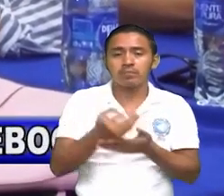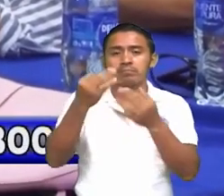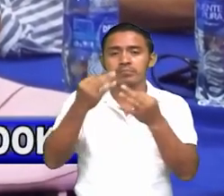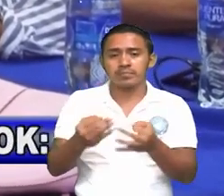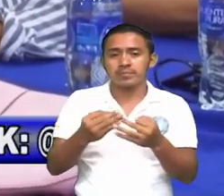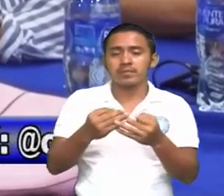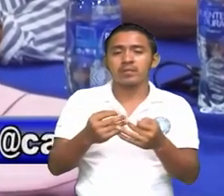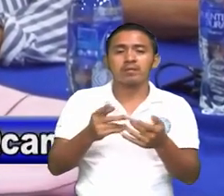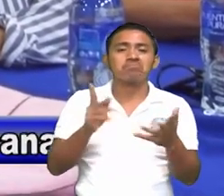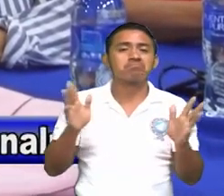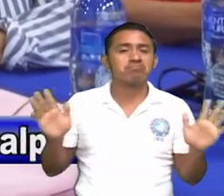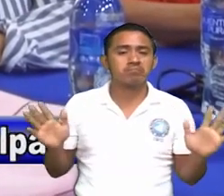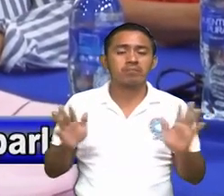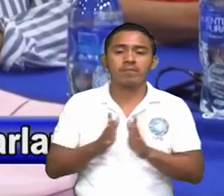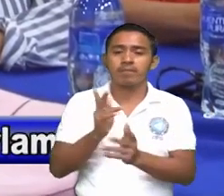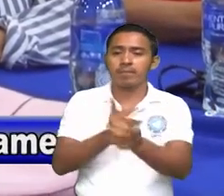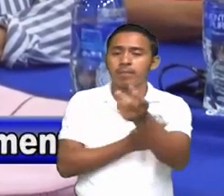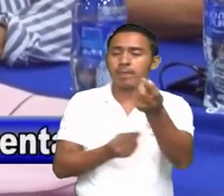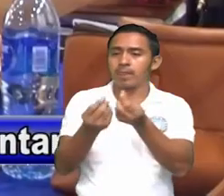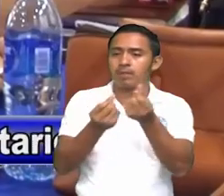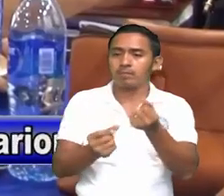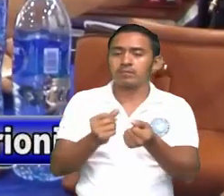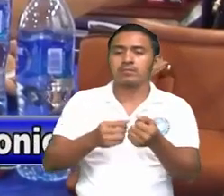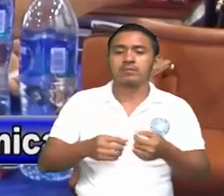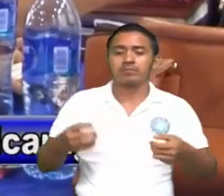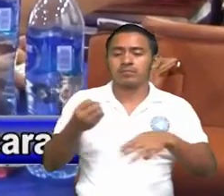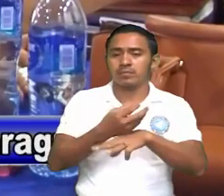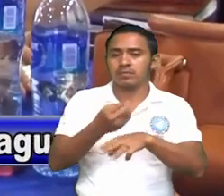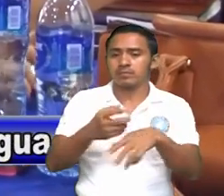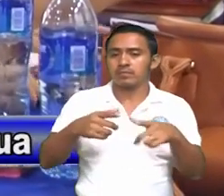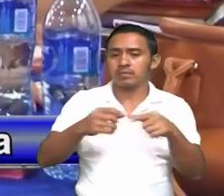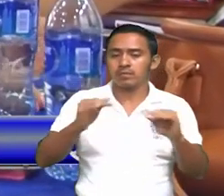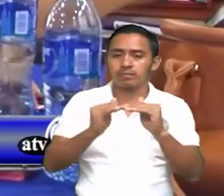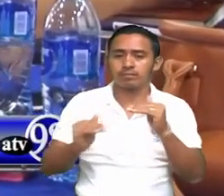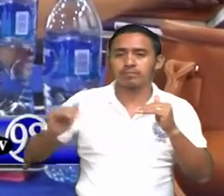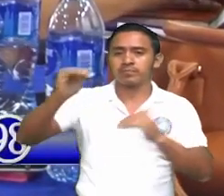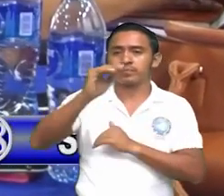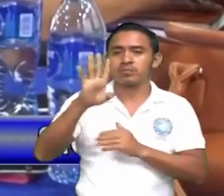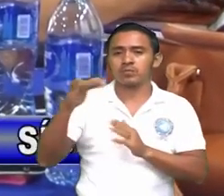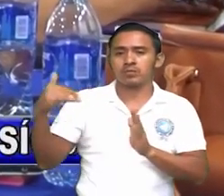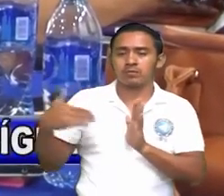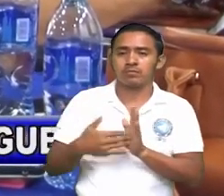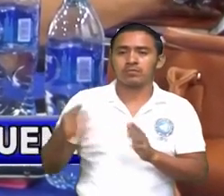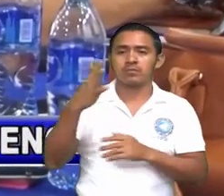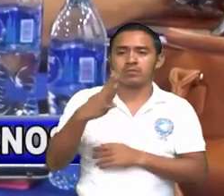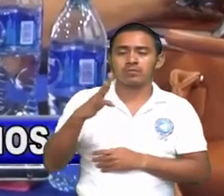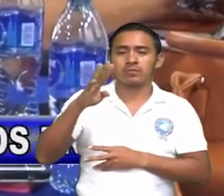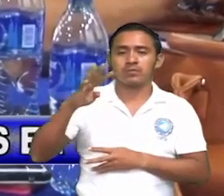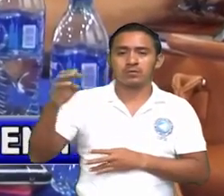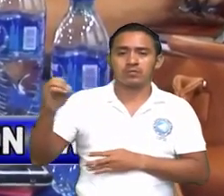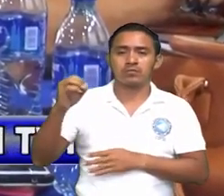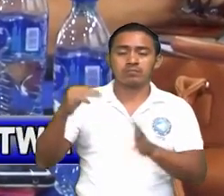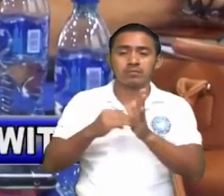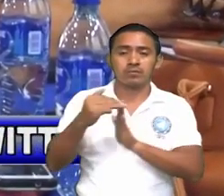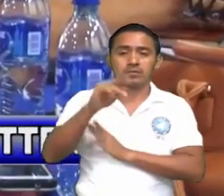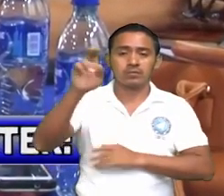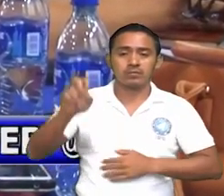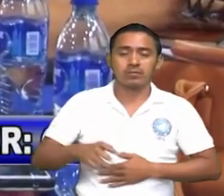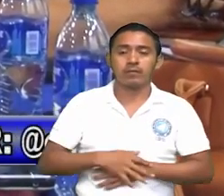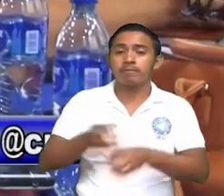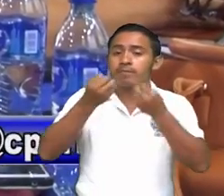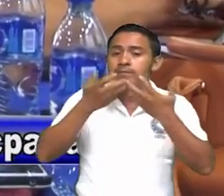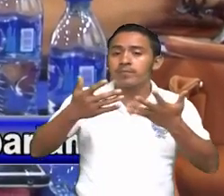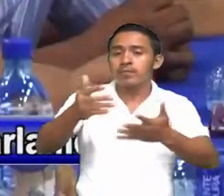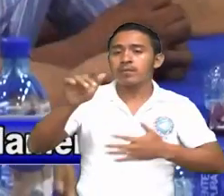a lo proyectado. El presupuesto general de la comuna capitalina supera los 4.400 millones de córdobas. Con